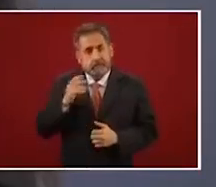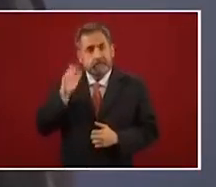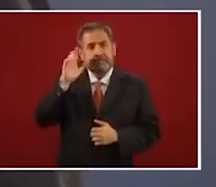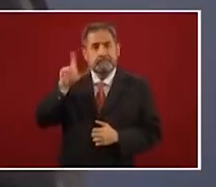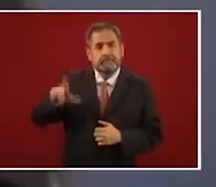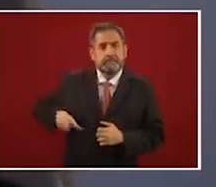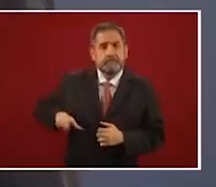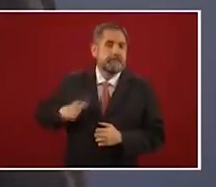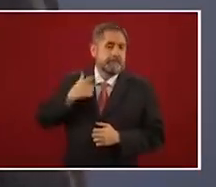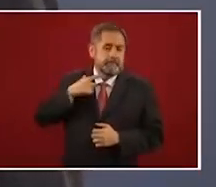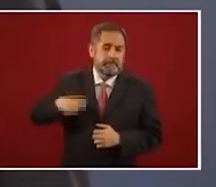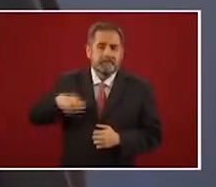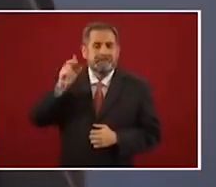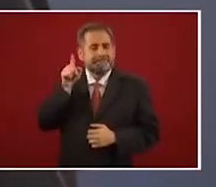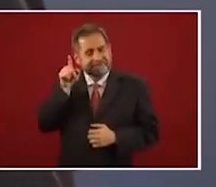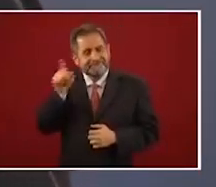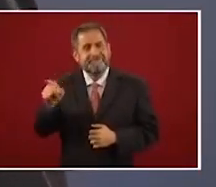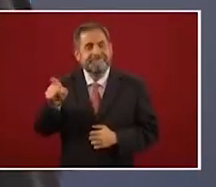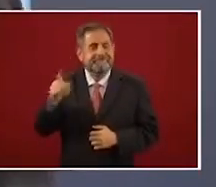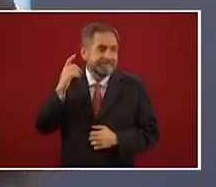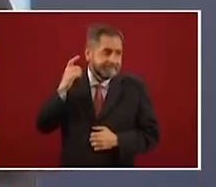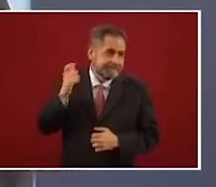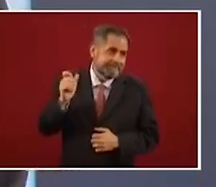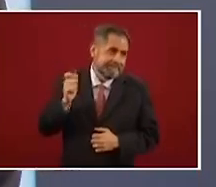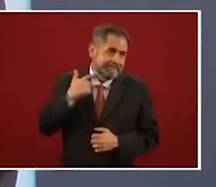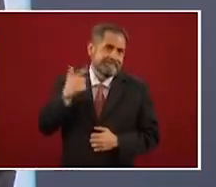es el régimen que destruyó